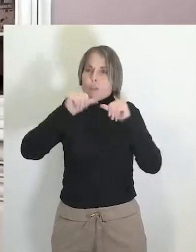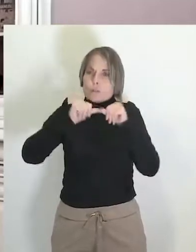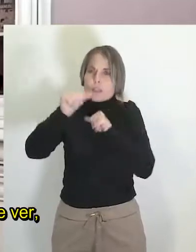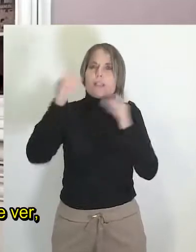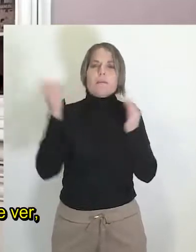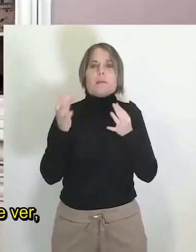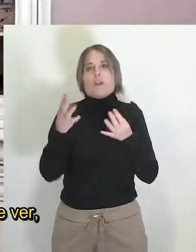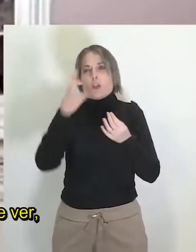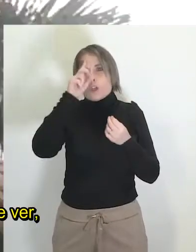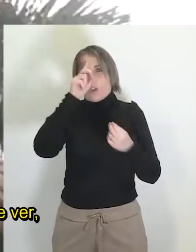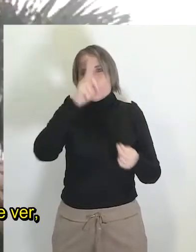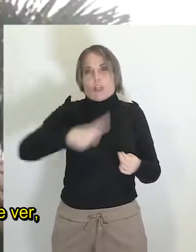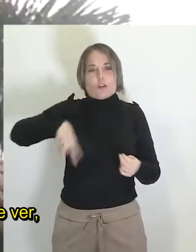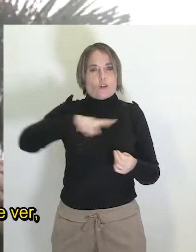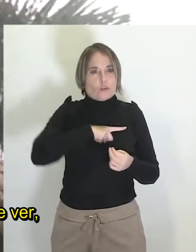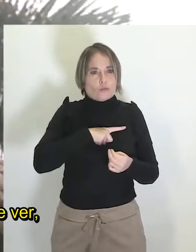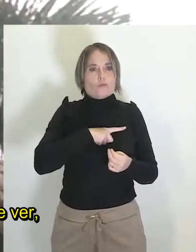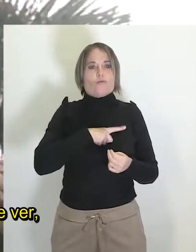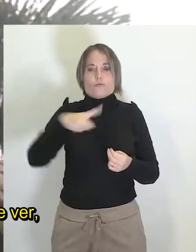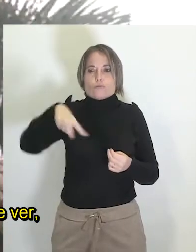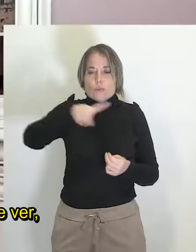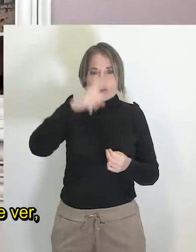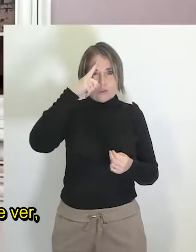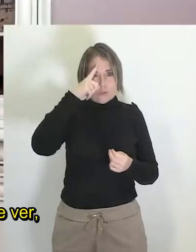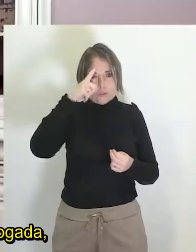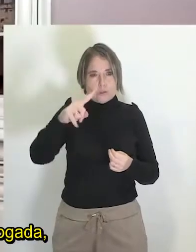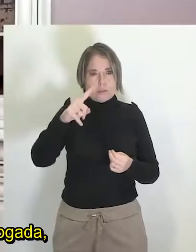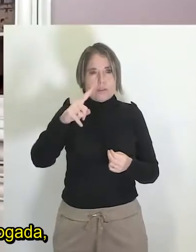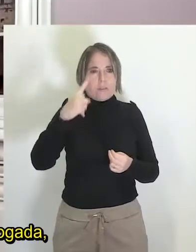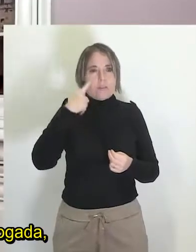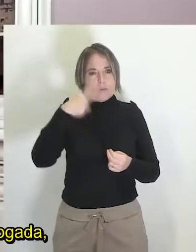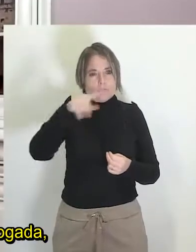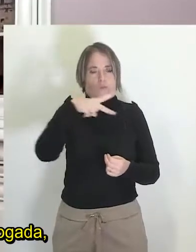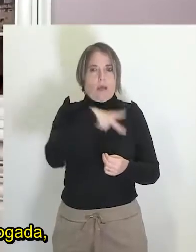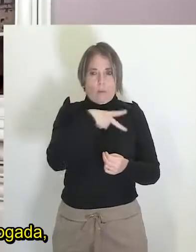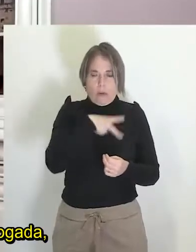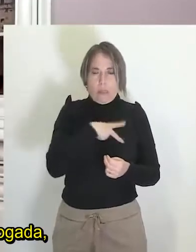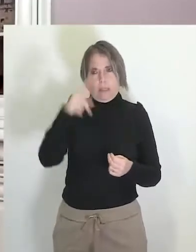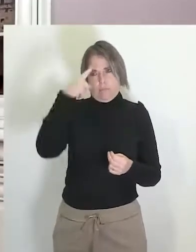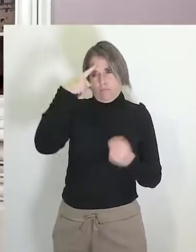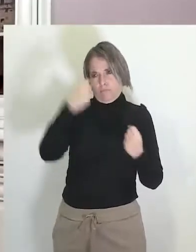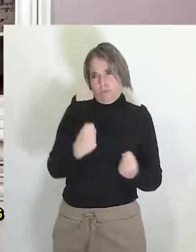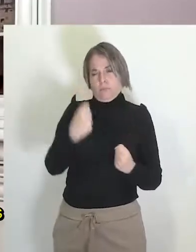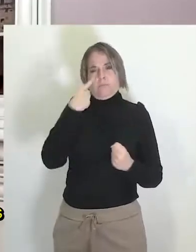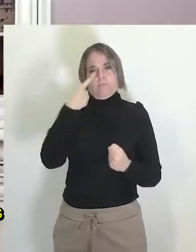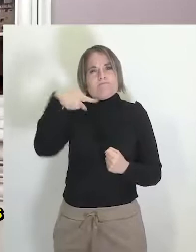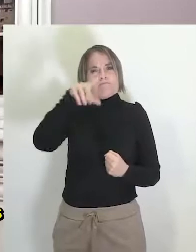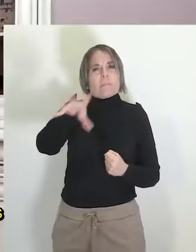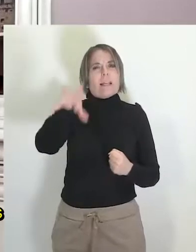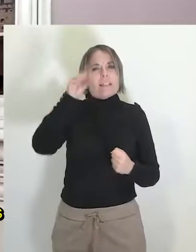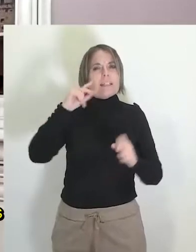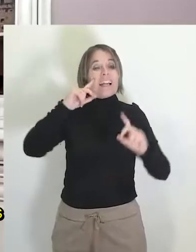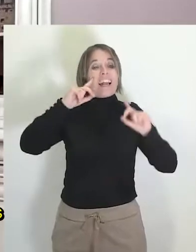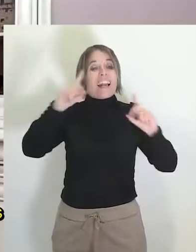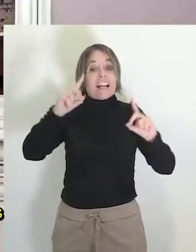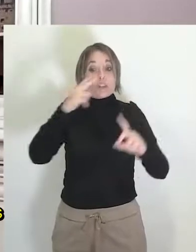2018, pero no sé si somos capaces de ver, si habéis sido capaces, y tú más, como letrada, como abogada, de entender